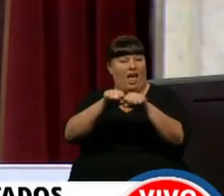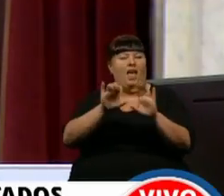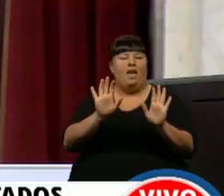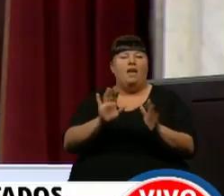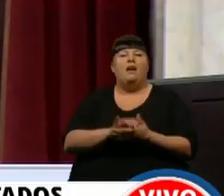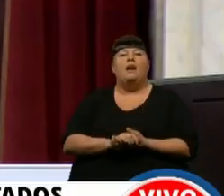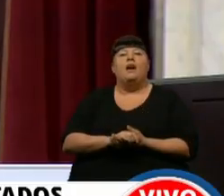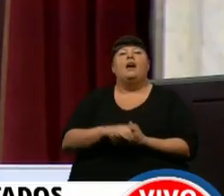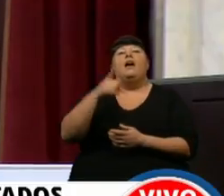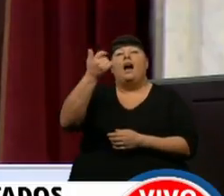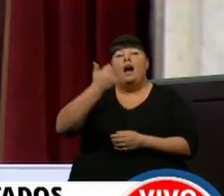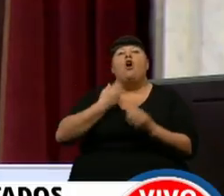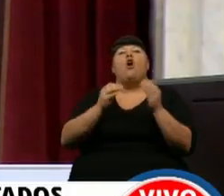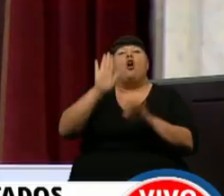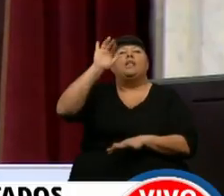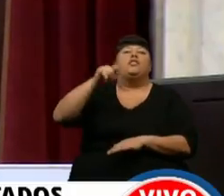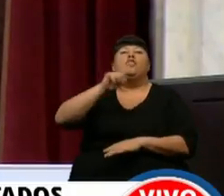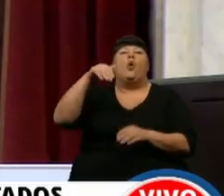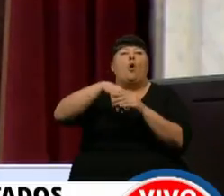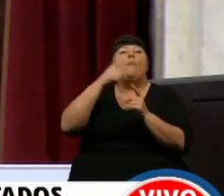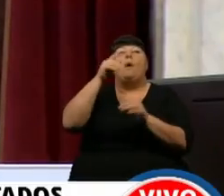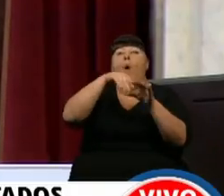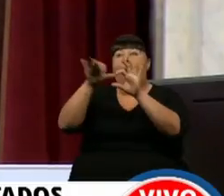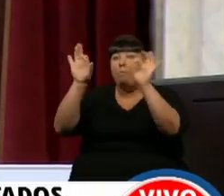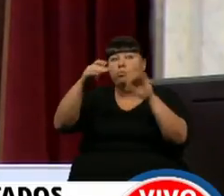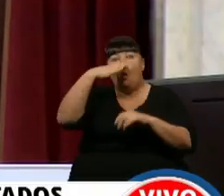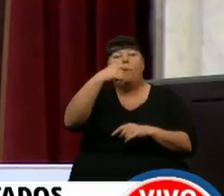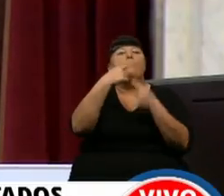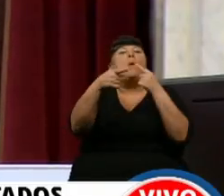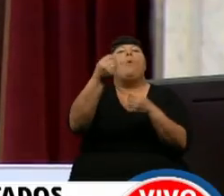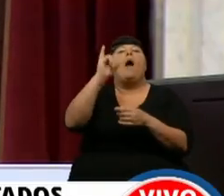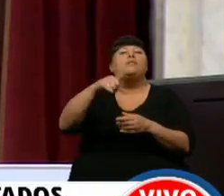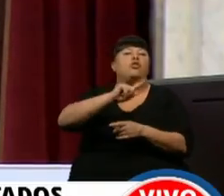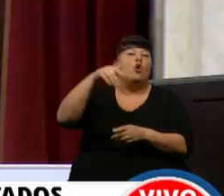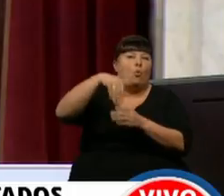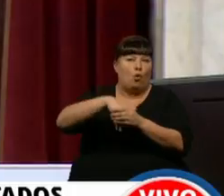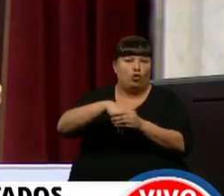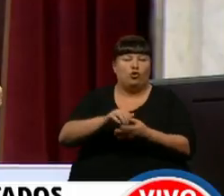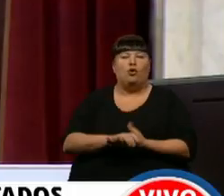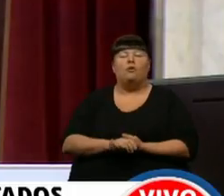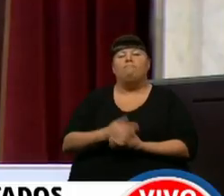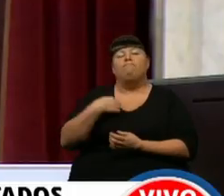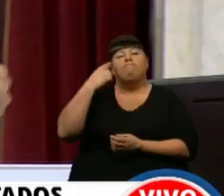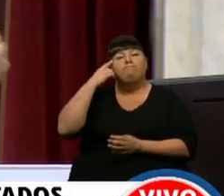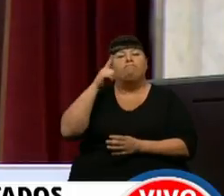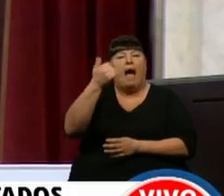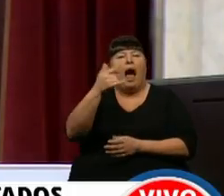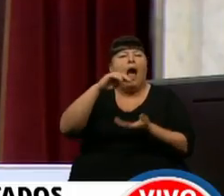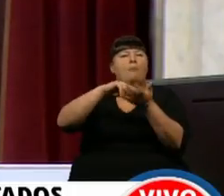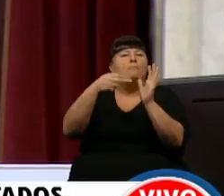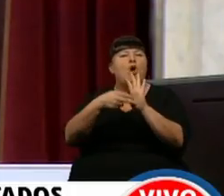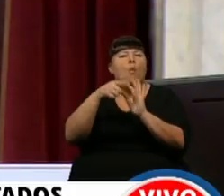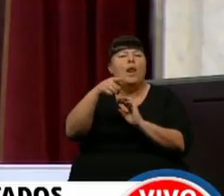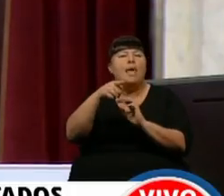me van a señalar su voto posterior al voto de la mayoría entiendo que tienen algún